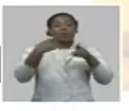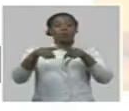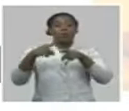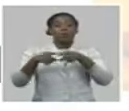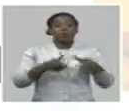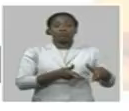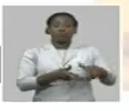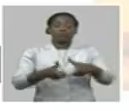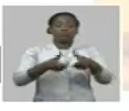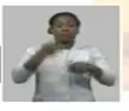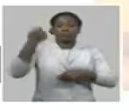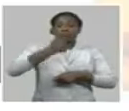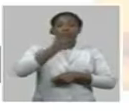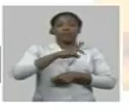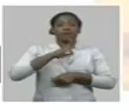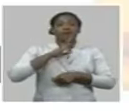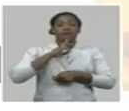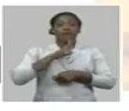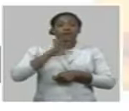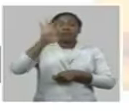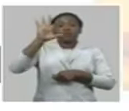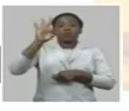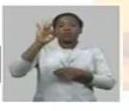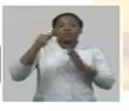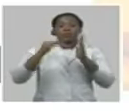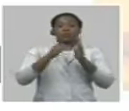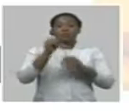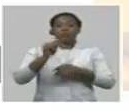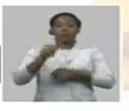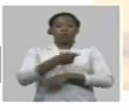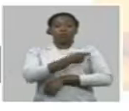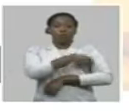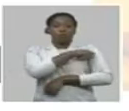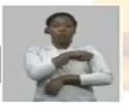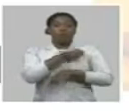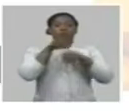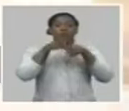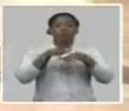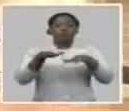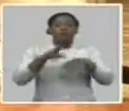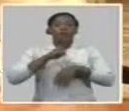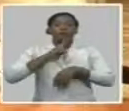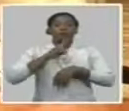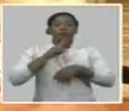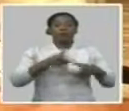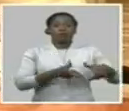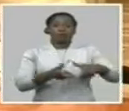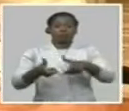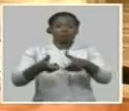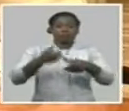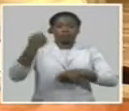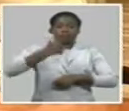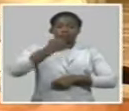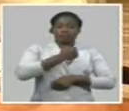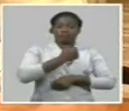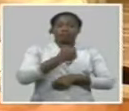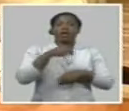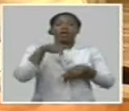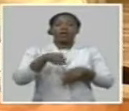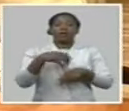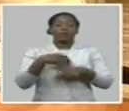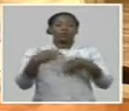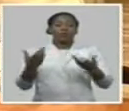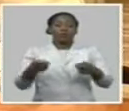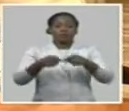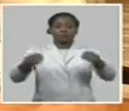58.500 cuatro habitantes para este servicio y por pippa tenemos un grupo de cisterna propia de agua de la